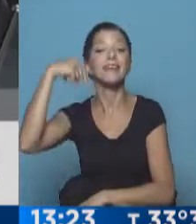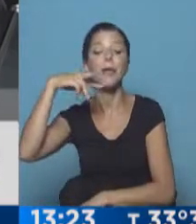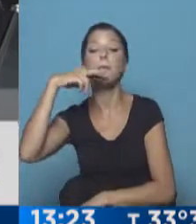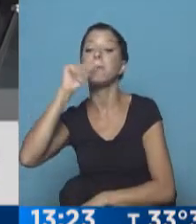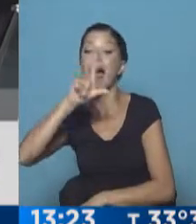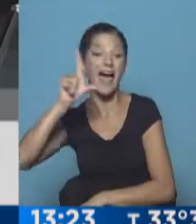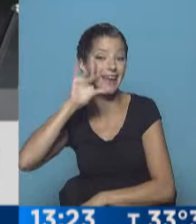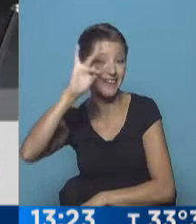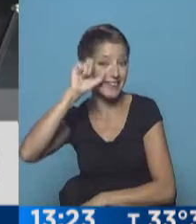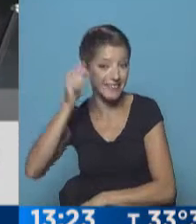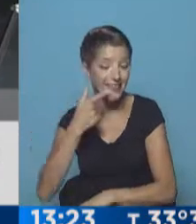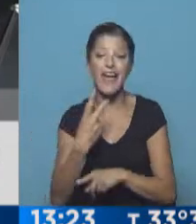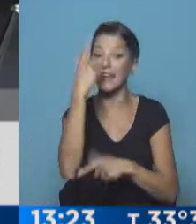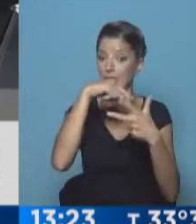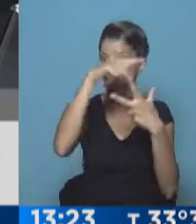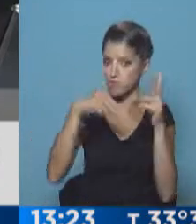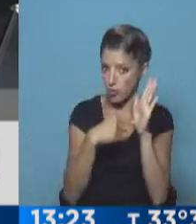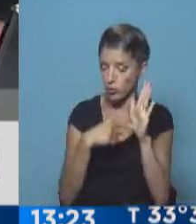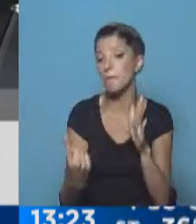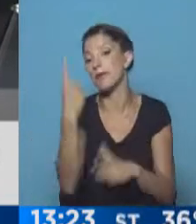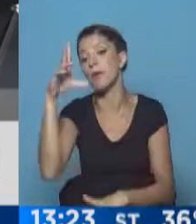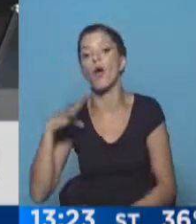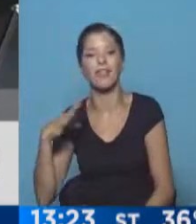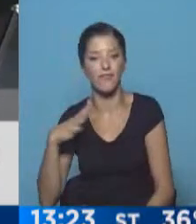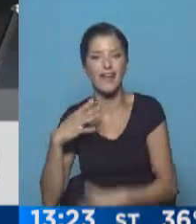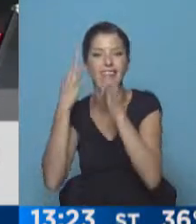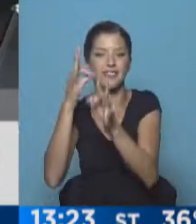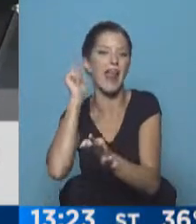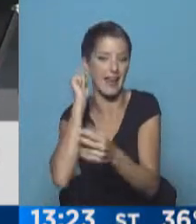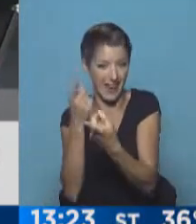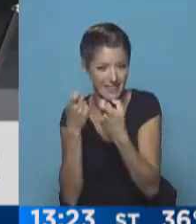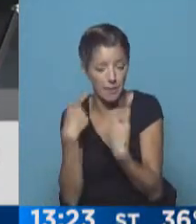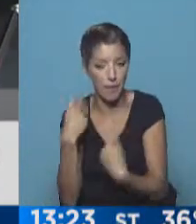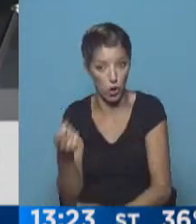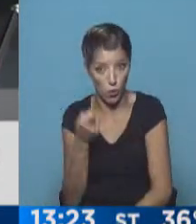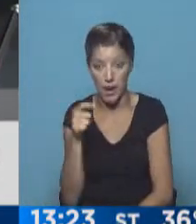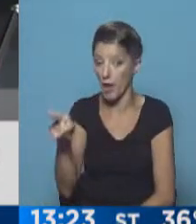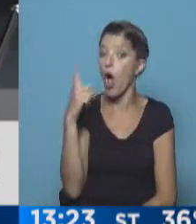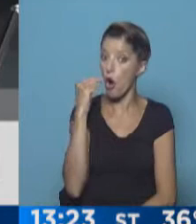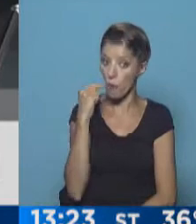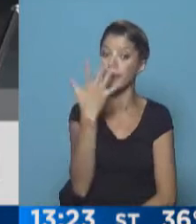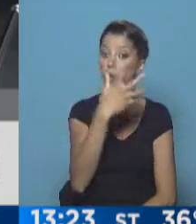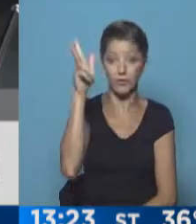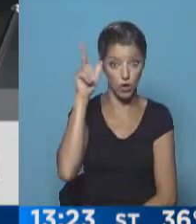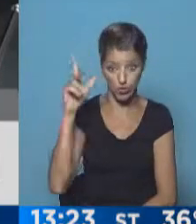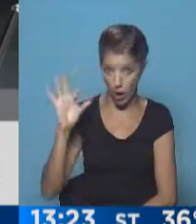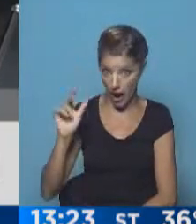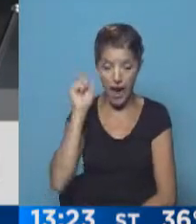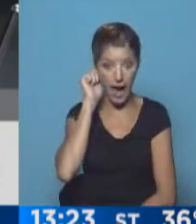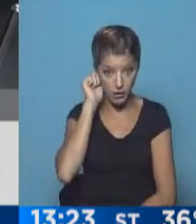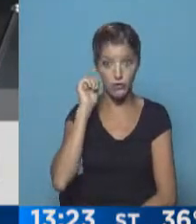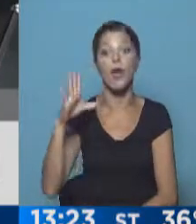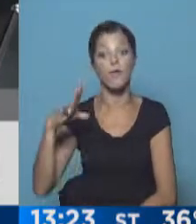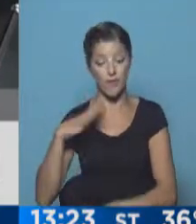cuestiones centrales primero no tener la edad jubilatoria en el caso de manuel no la tiene tiene 58 años en el hombre son